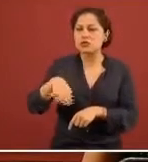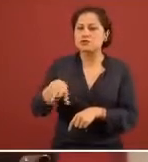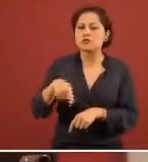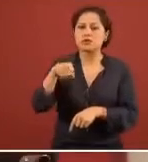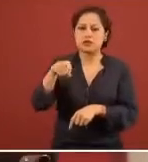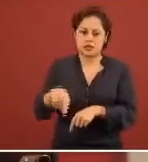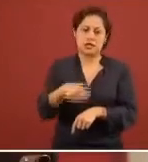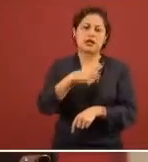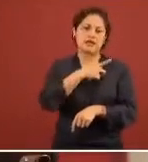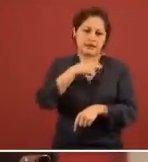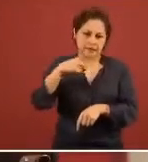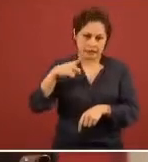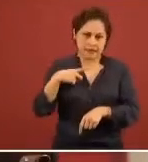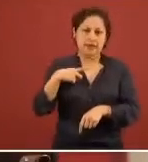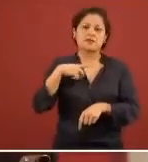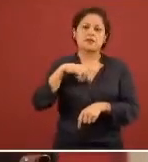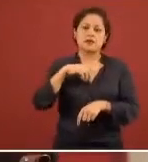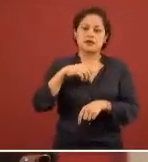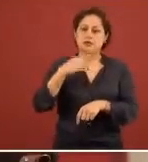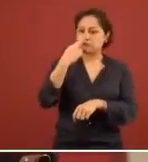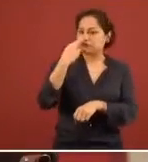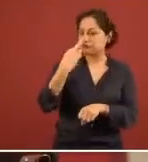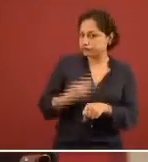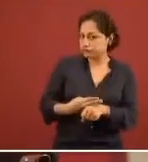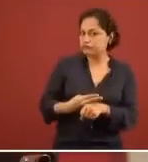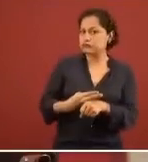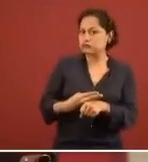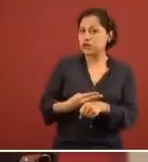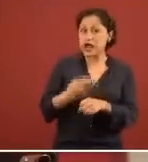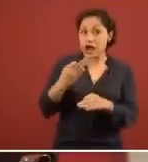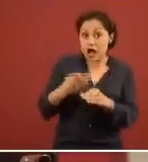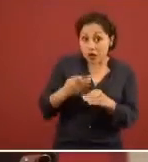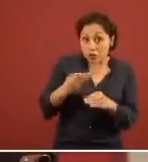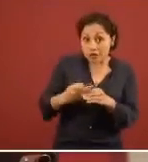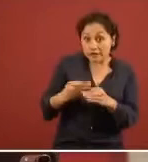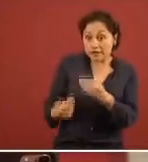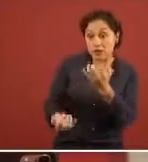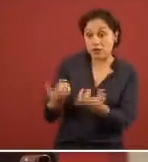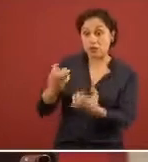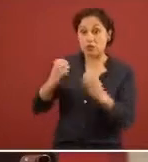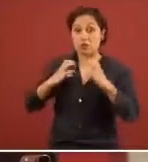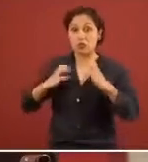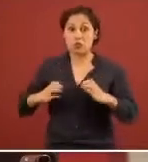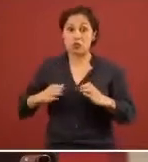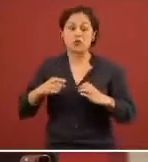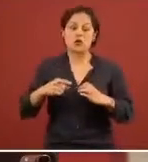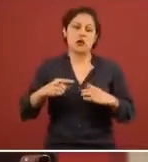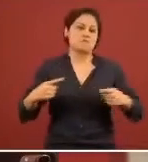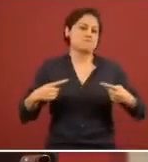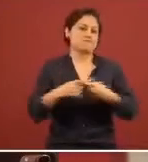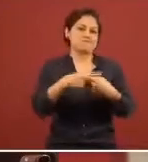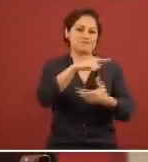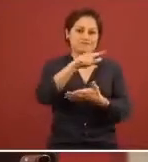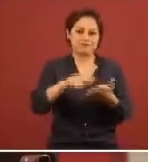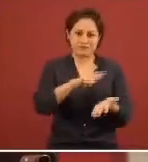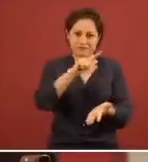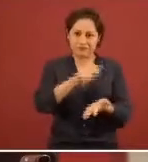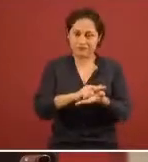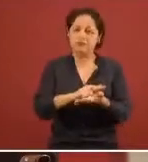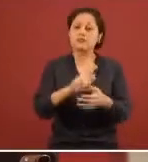en un momento dado, la cremación interferiría con este proceso. Esto justamente lo